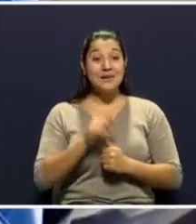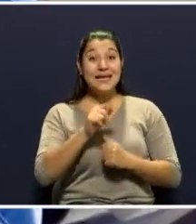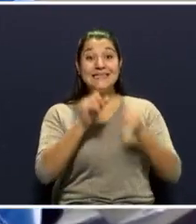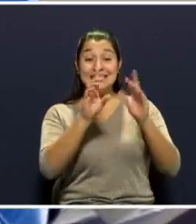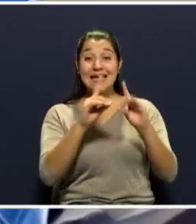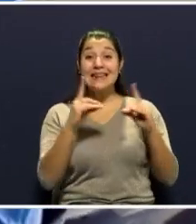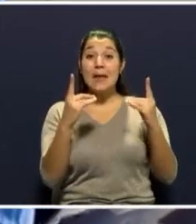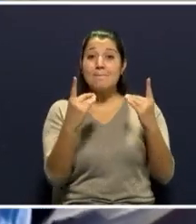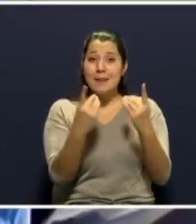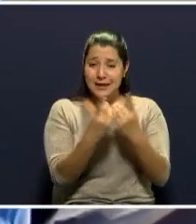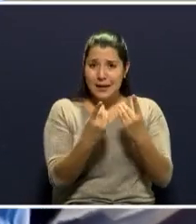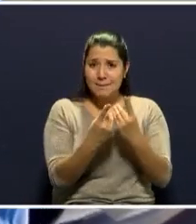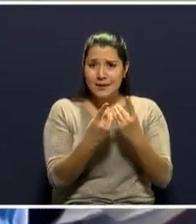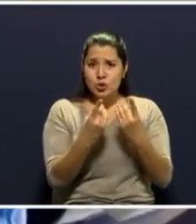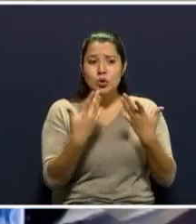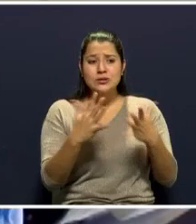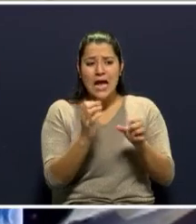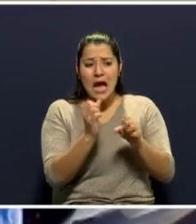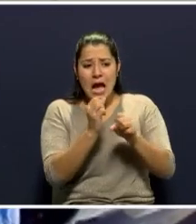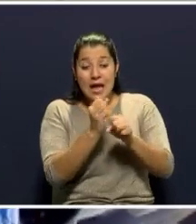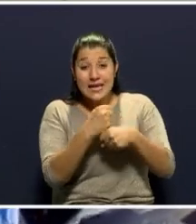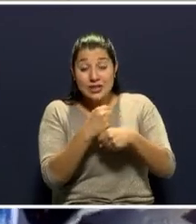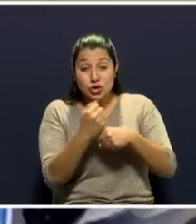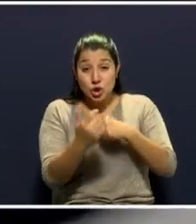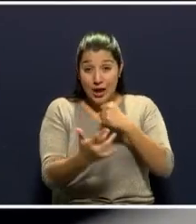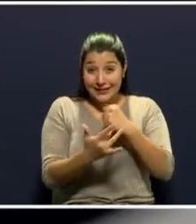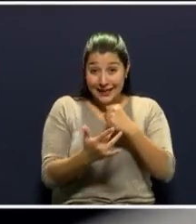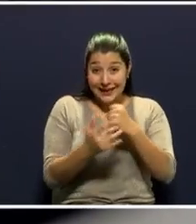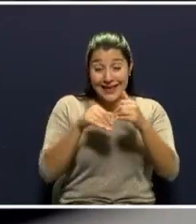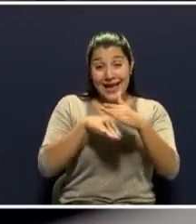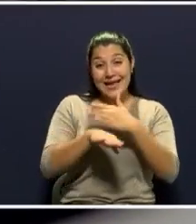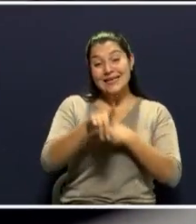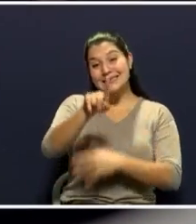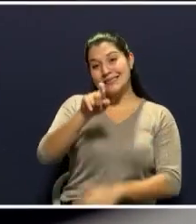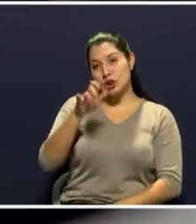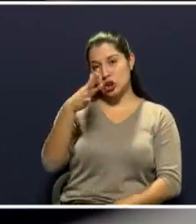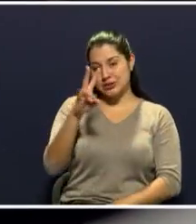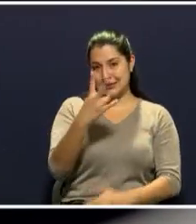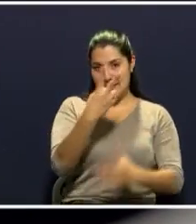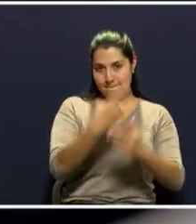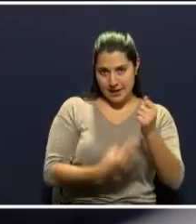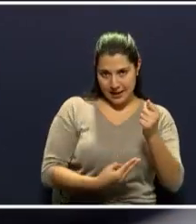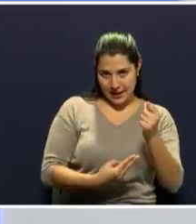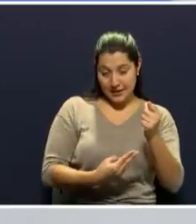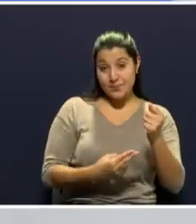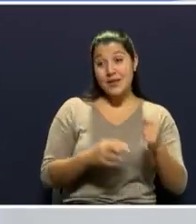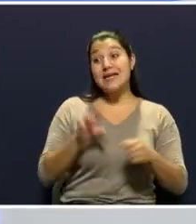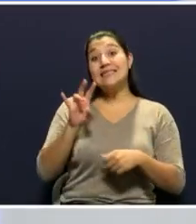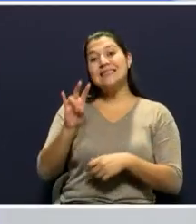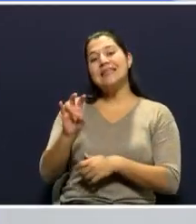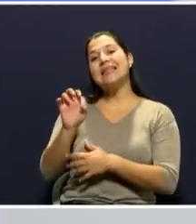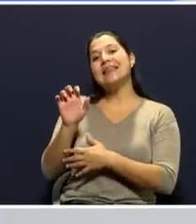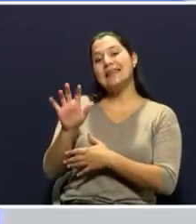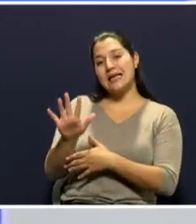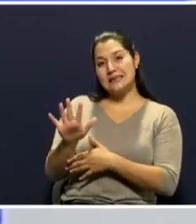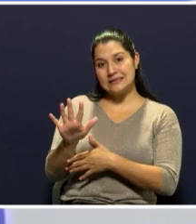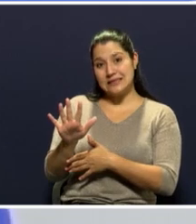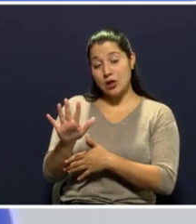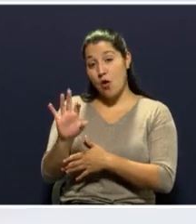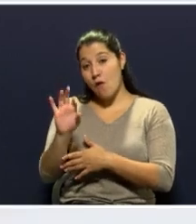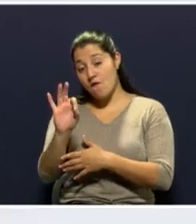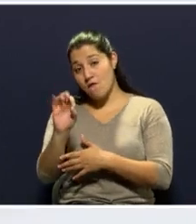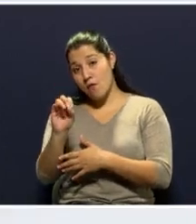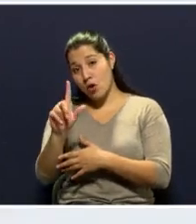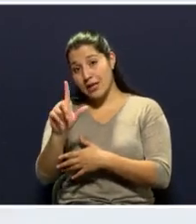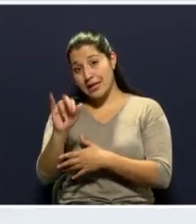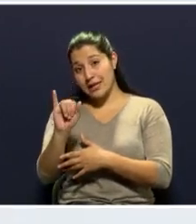la estimulación ovárica en 117 parejas, 75 aspiraciones foliculares,